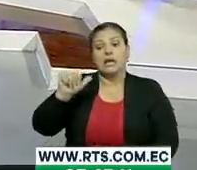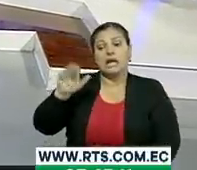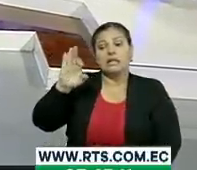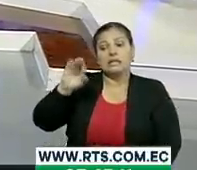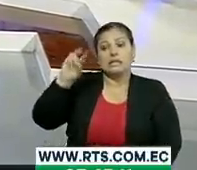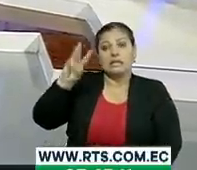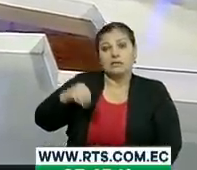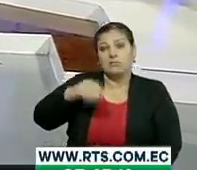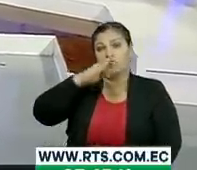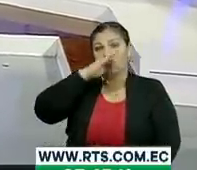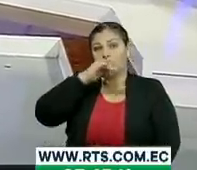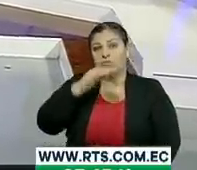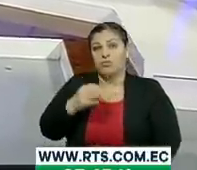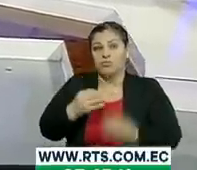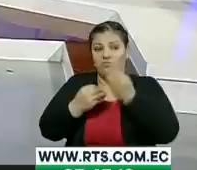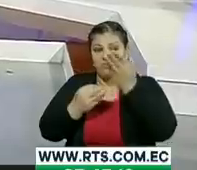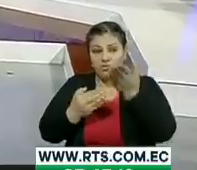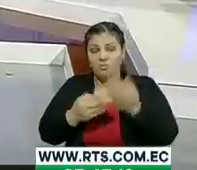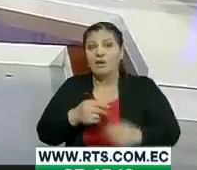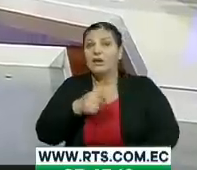técnica en sus dependencias.